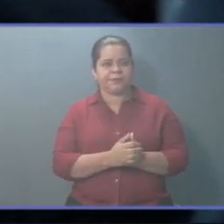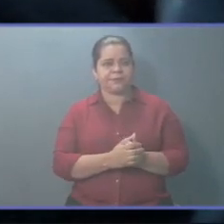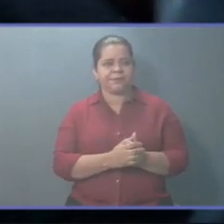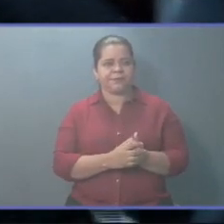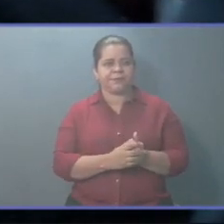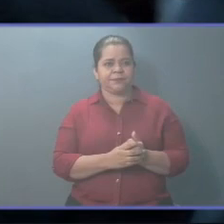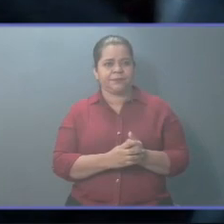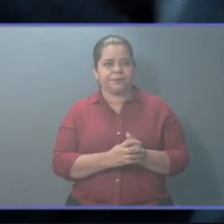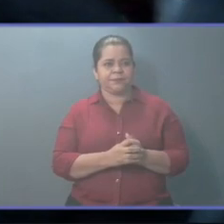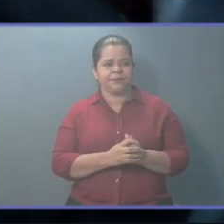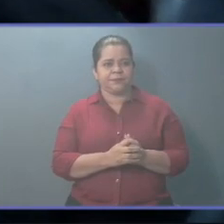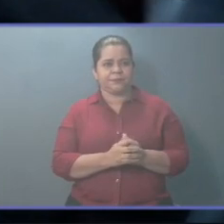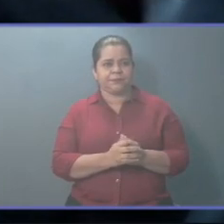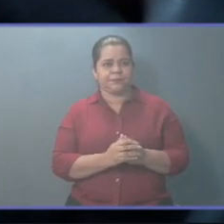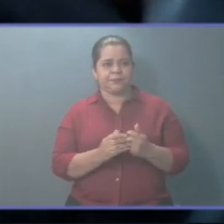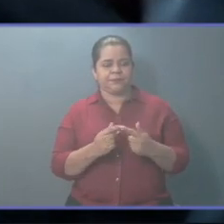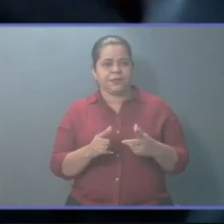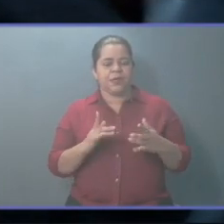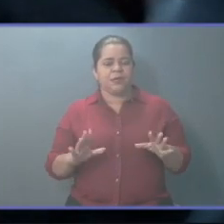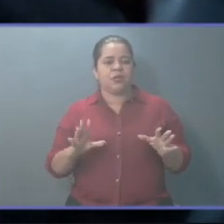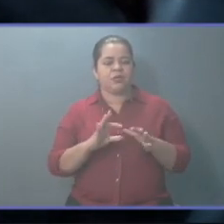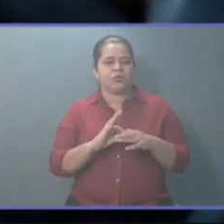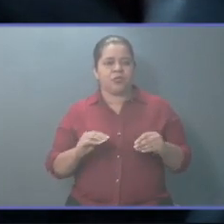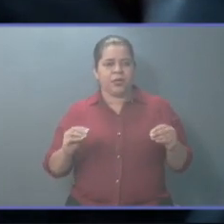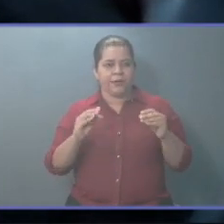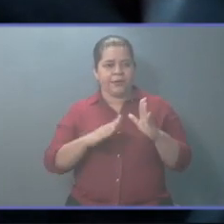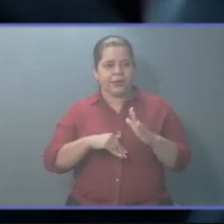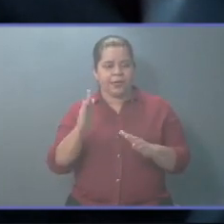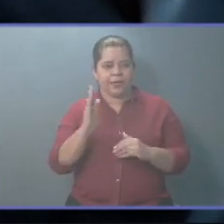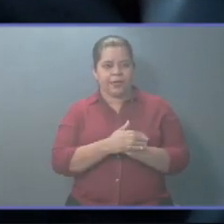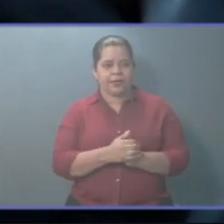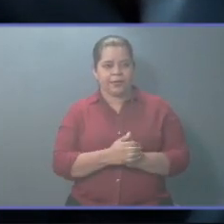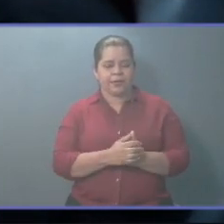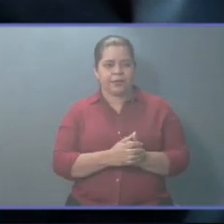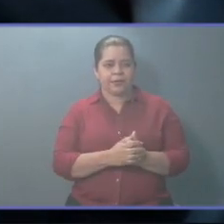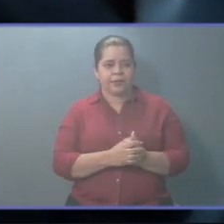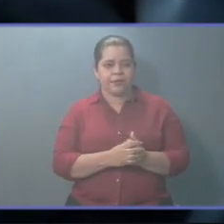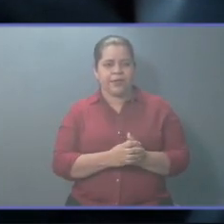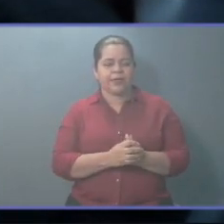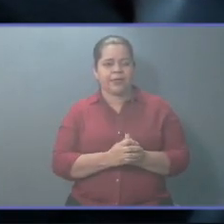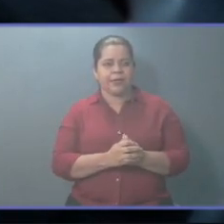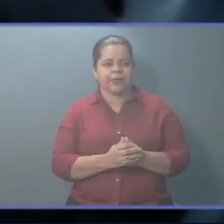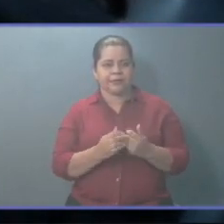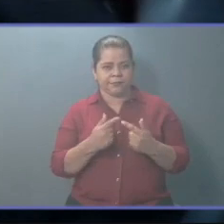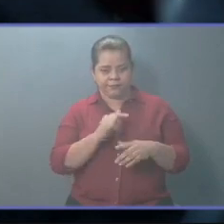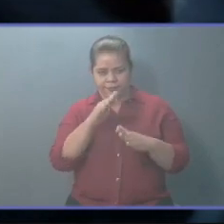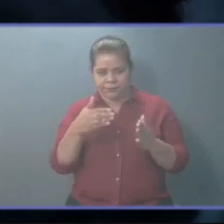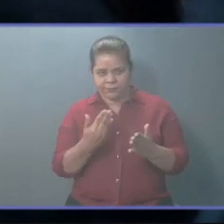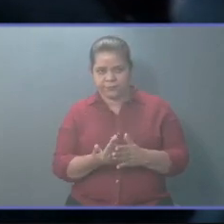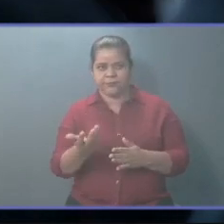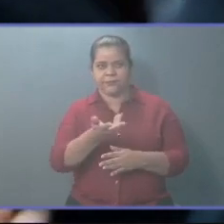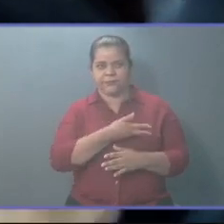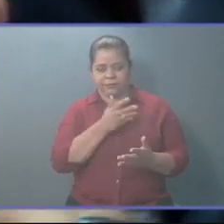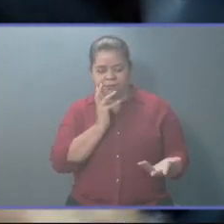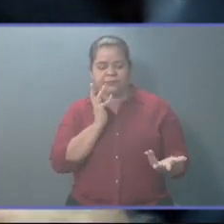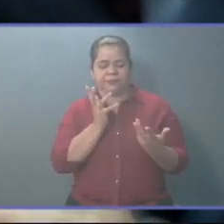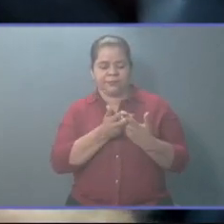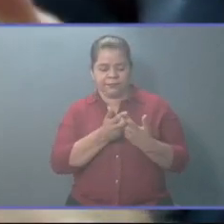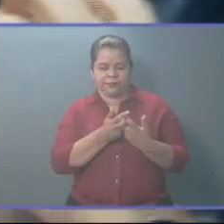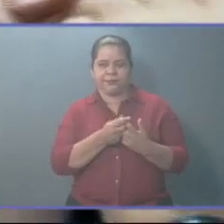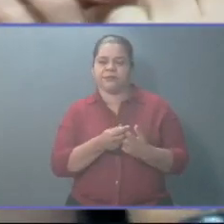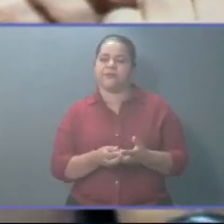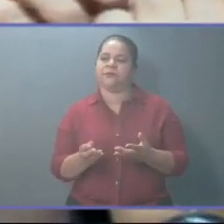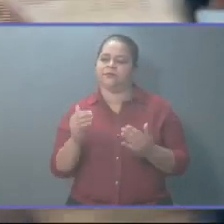con veeduría. Uno de ellos es el del fideicomiso, ¿verdad? Y también